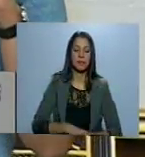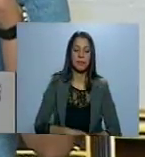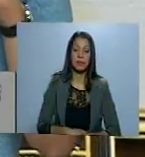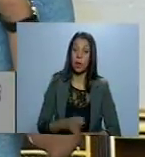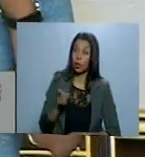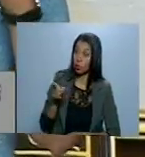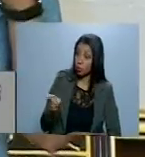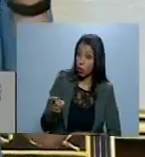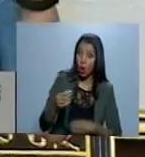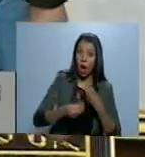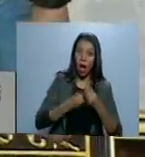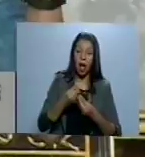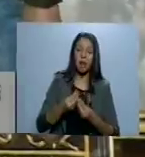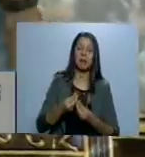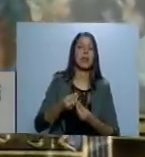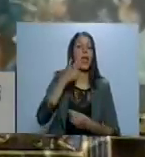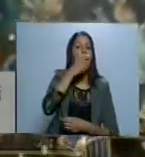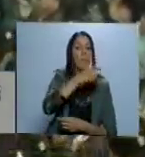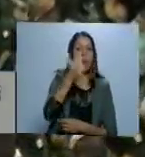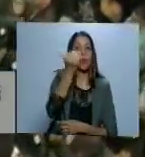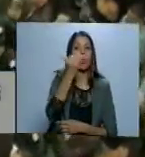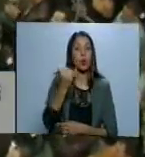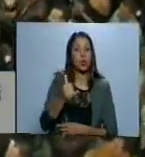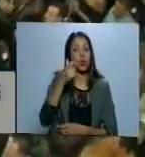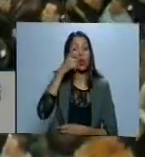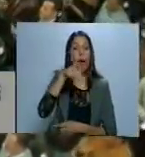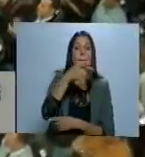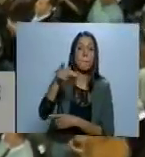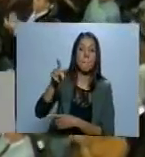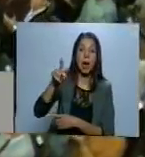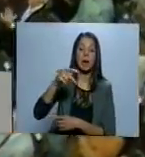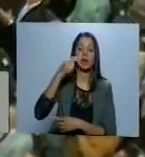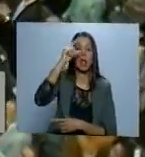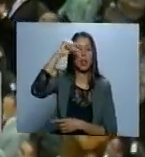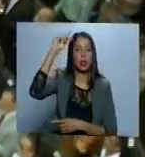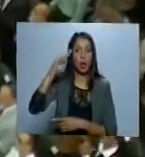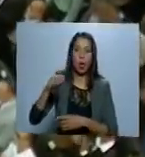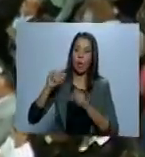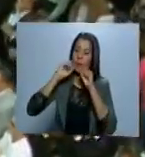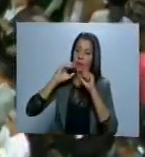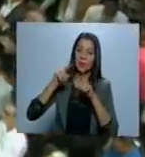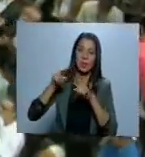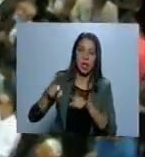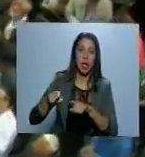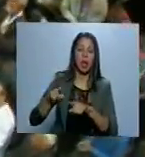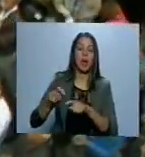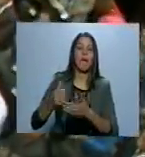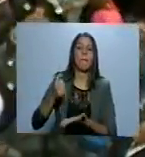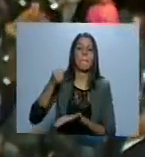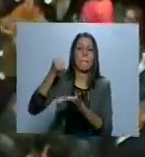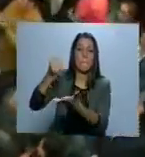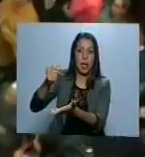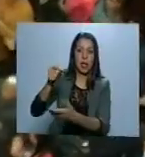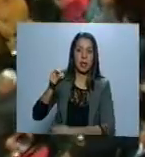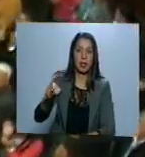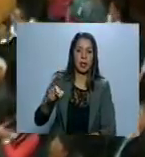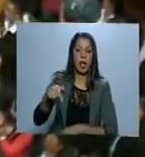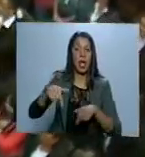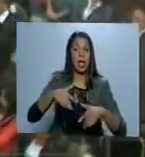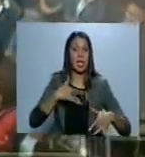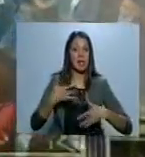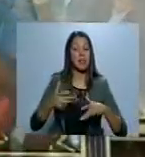y el pueblo del estado Zulia os recompense. Yo quiero decirles que esto es un acto muy